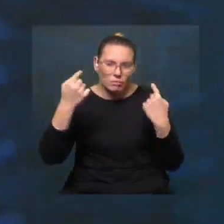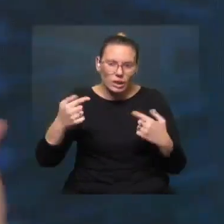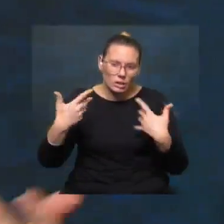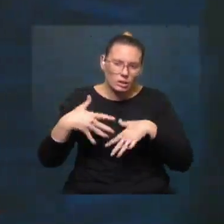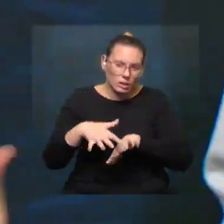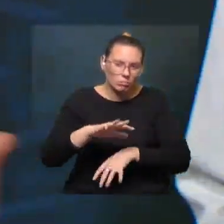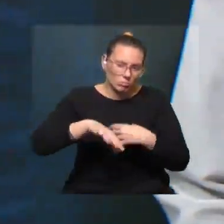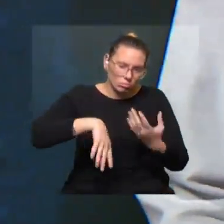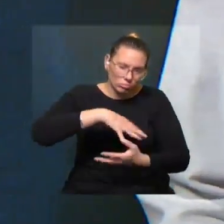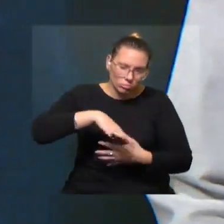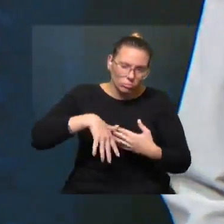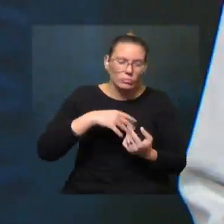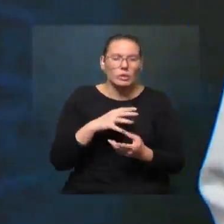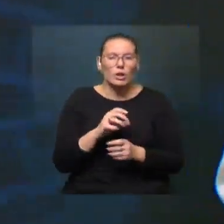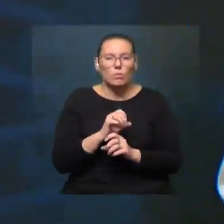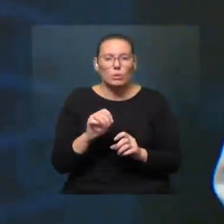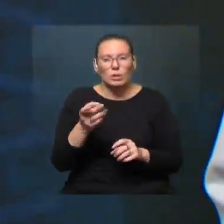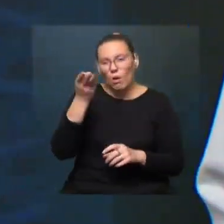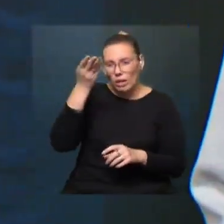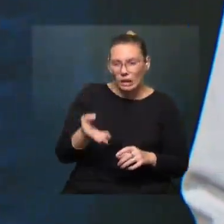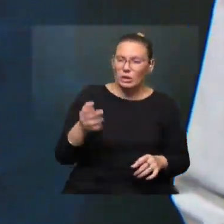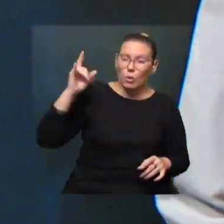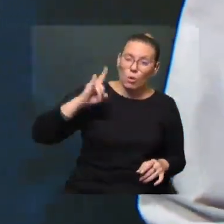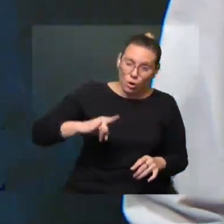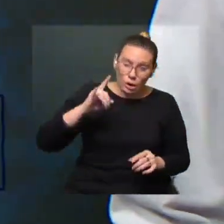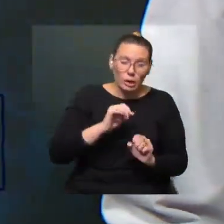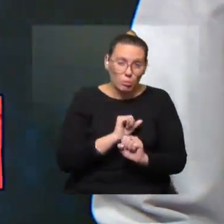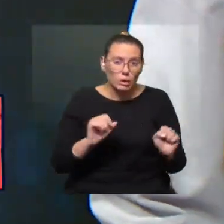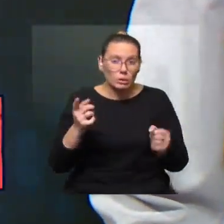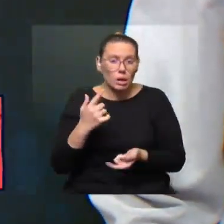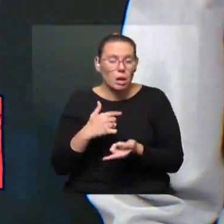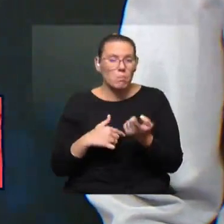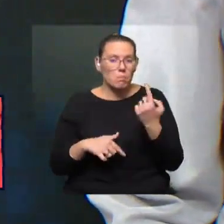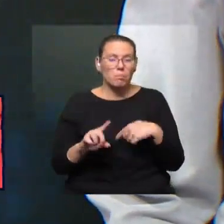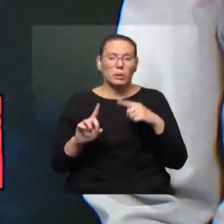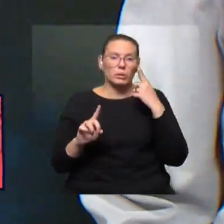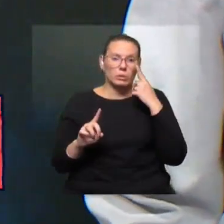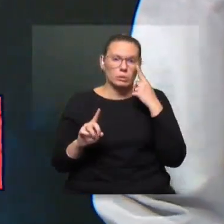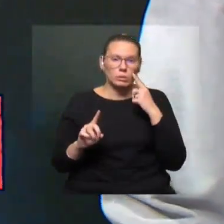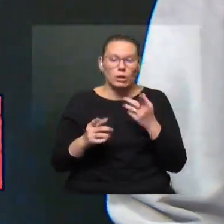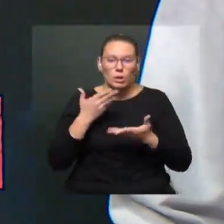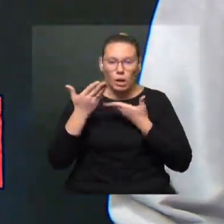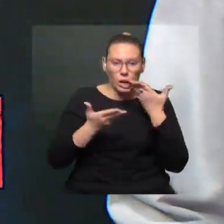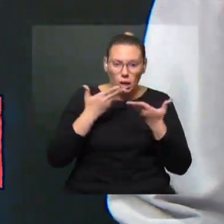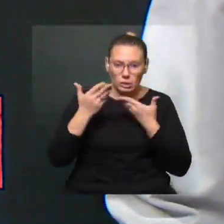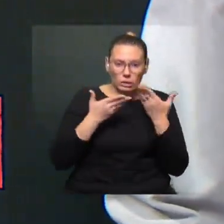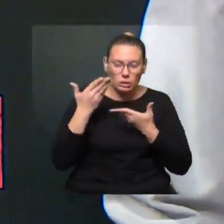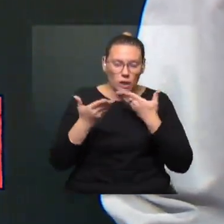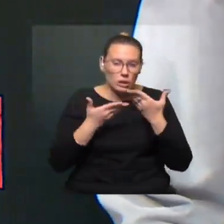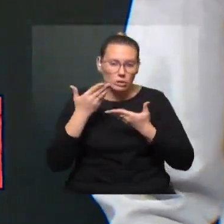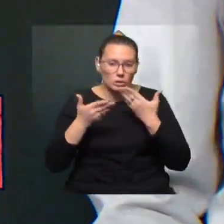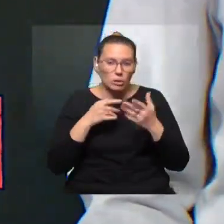hay capaz que hay una actitud rockera pero en sí Lo que hace chicas japonesas son canciones